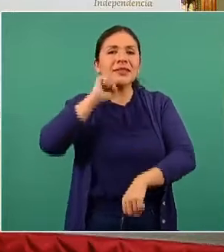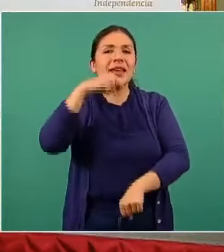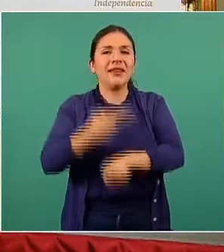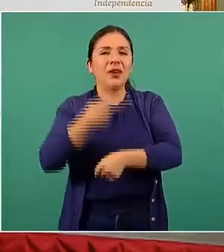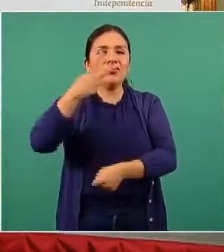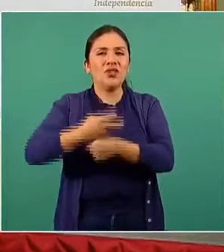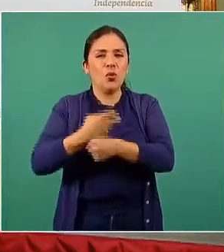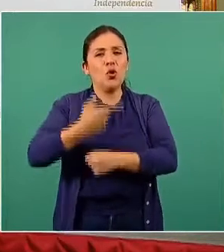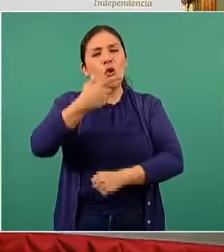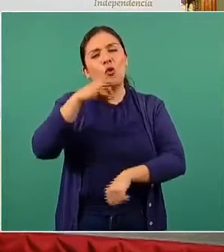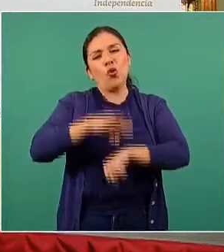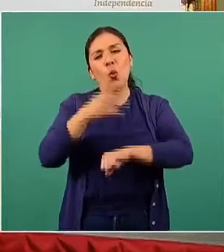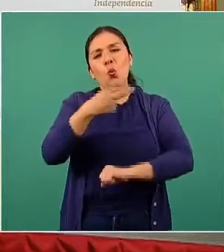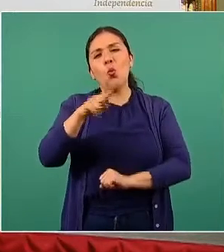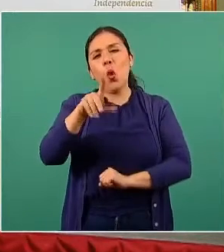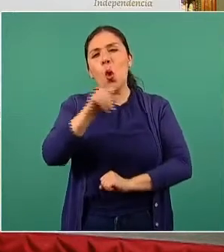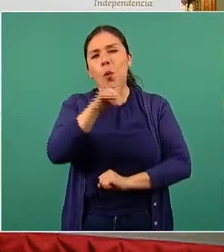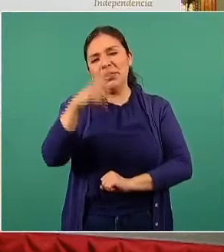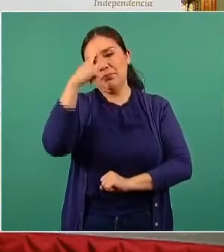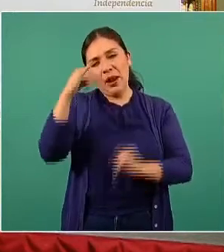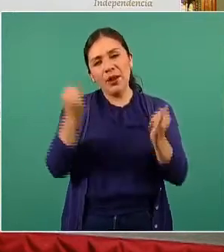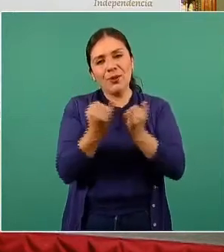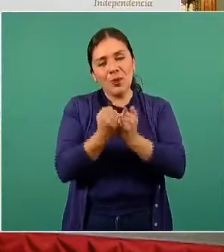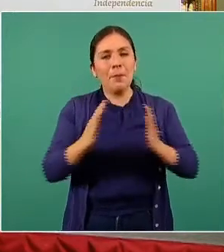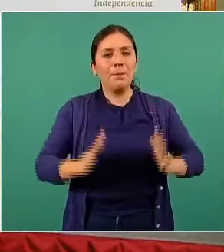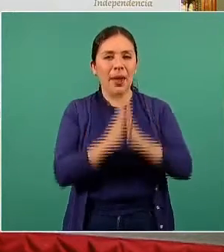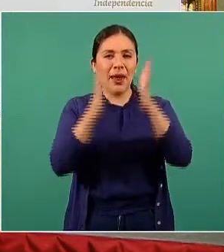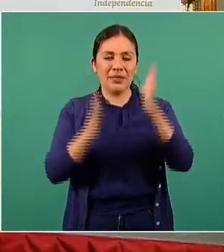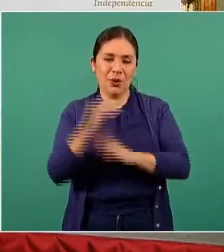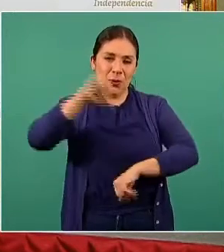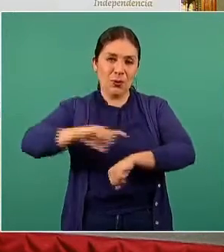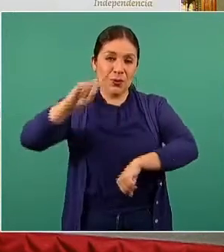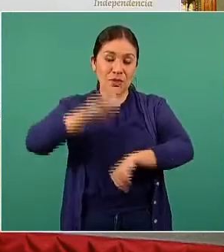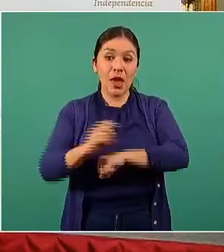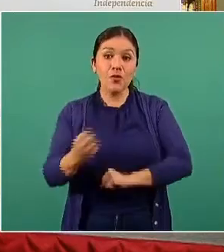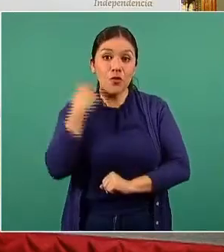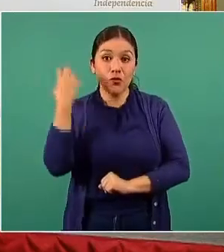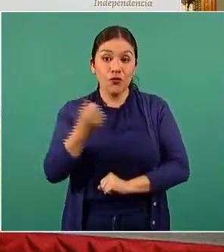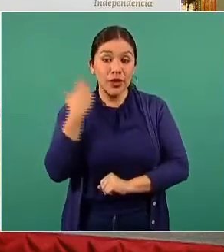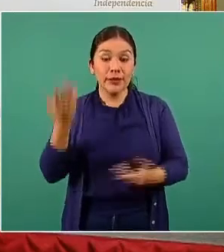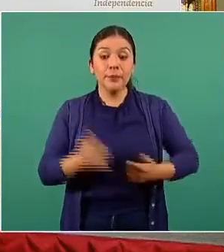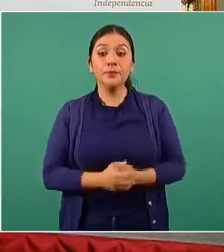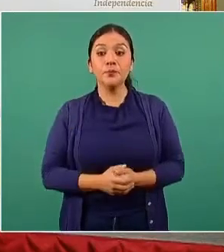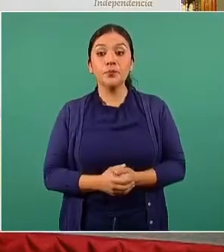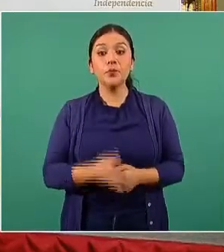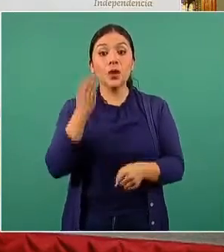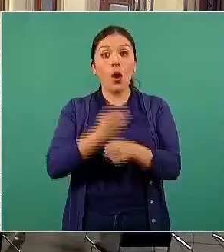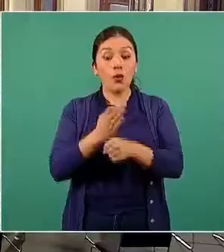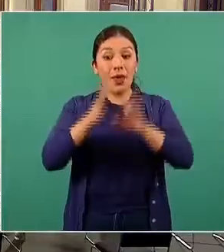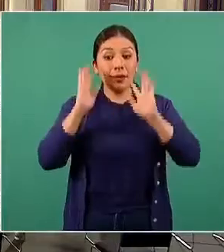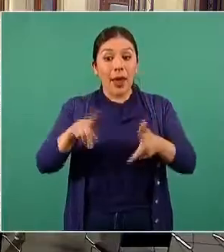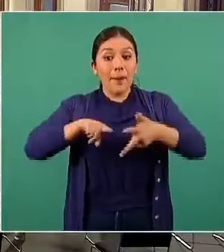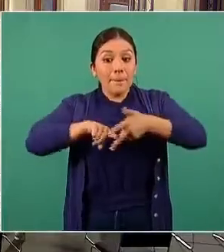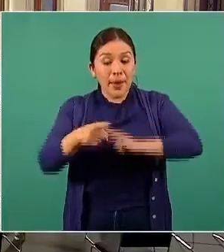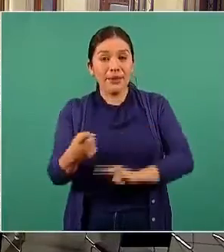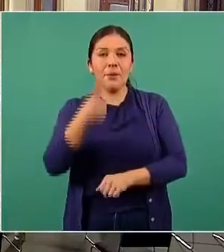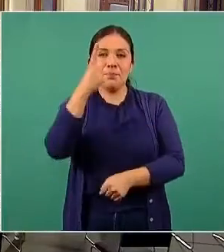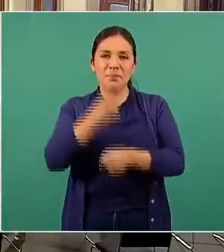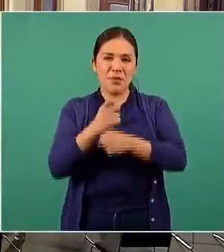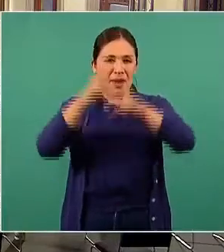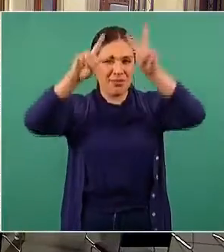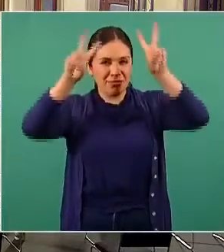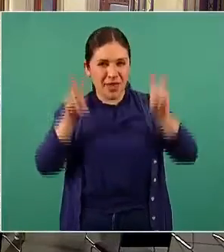López Gatell para también participar de esta conferencia. Vamos entonces a dar inicio con la primera